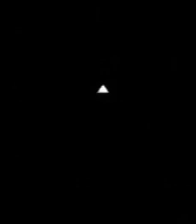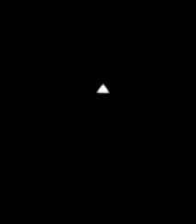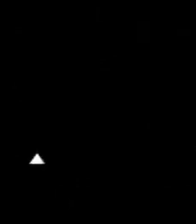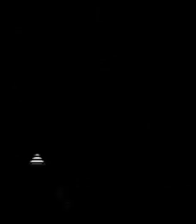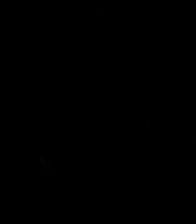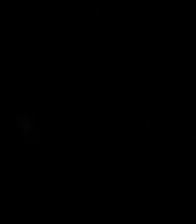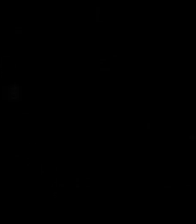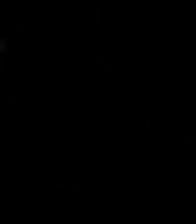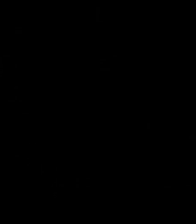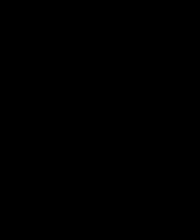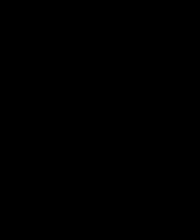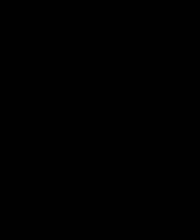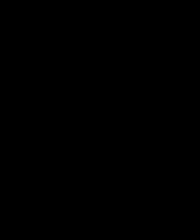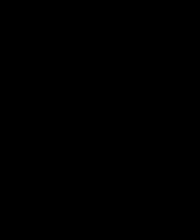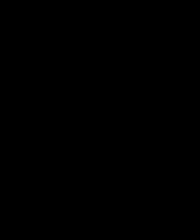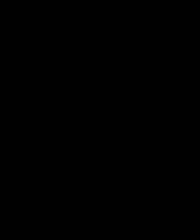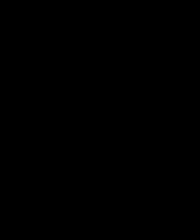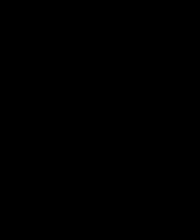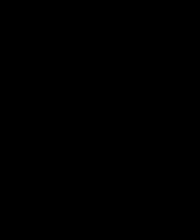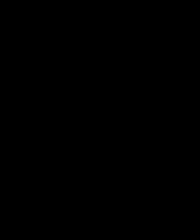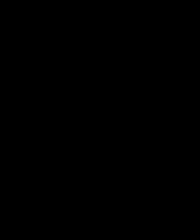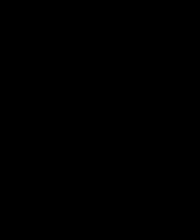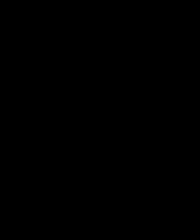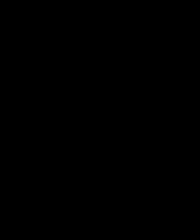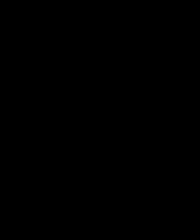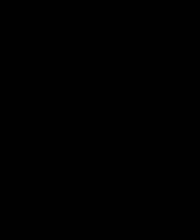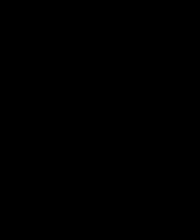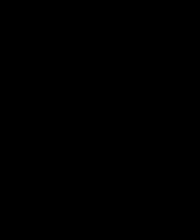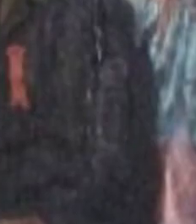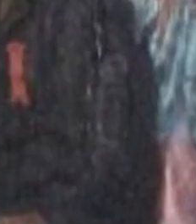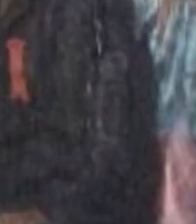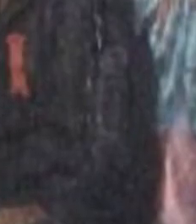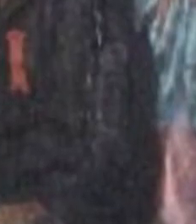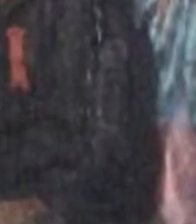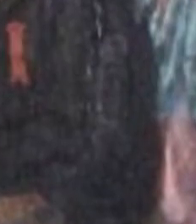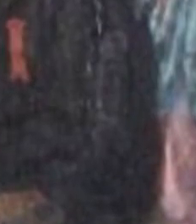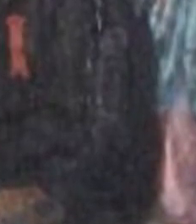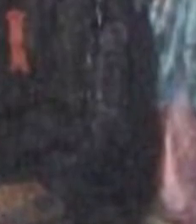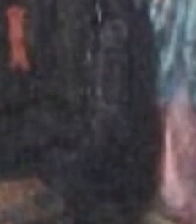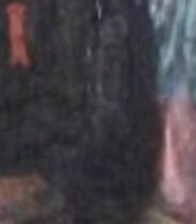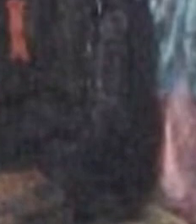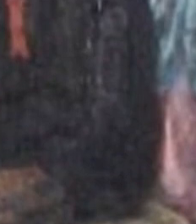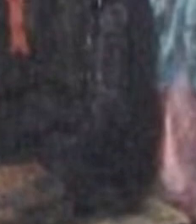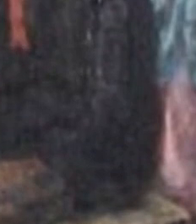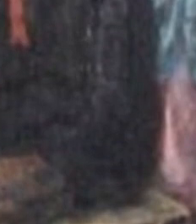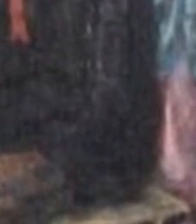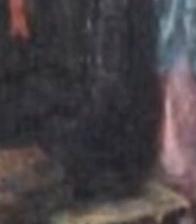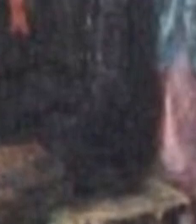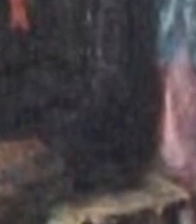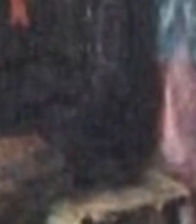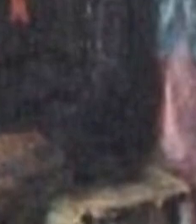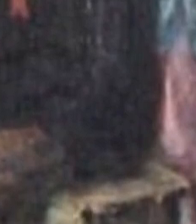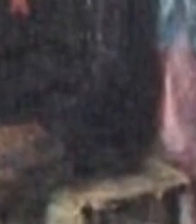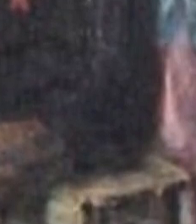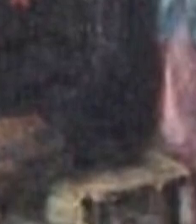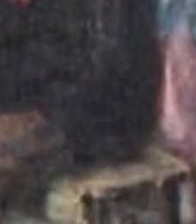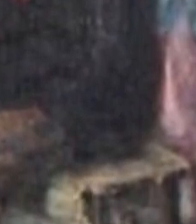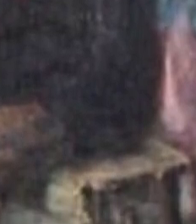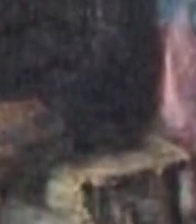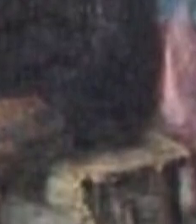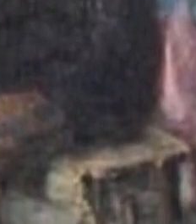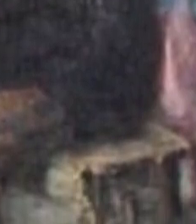Para ausentar. Franja Afros en